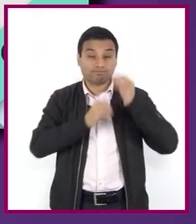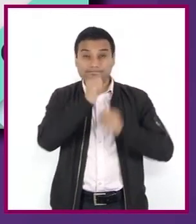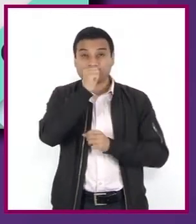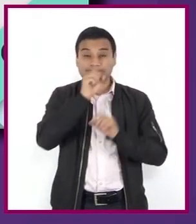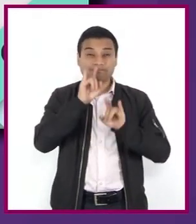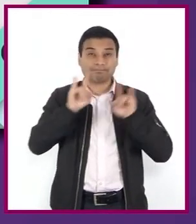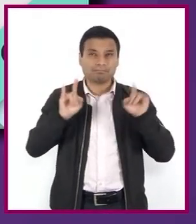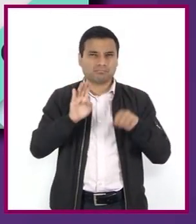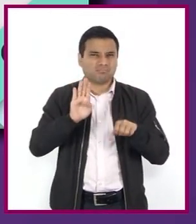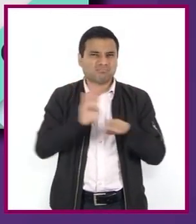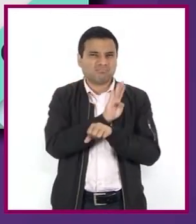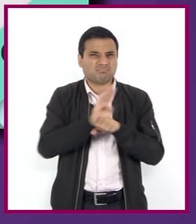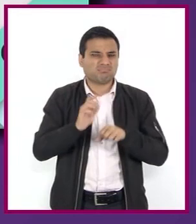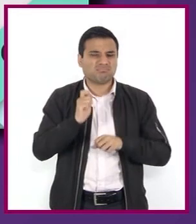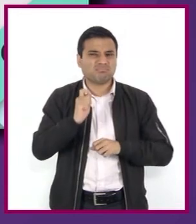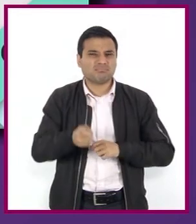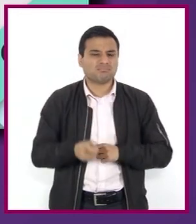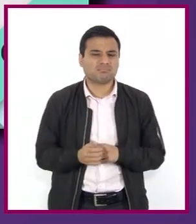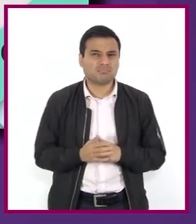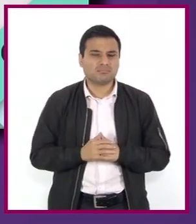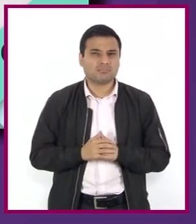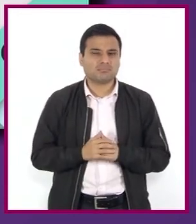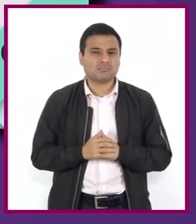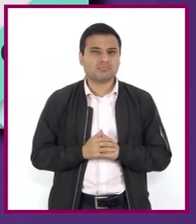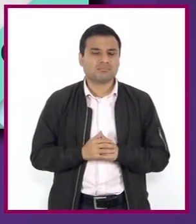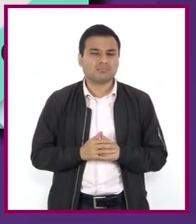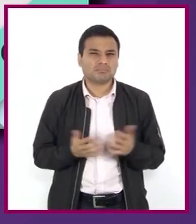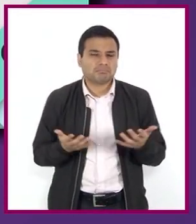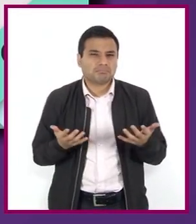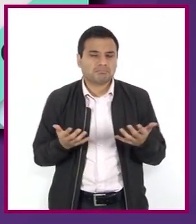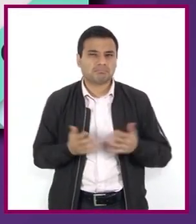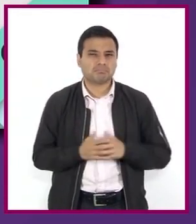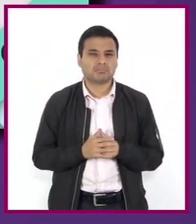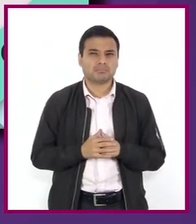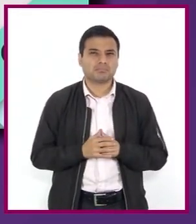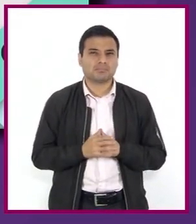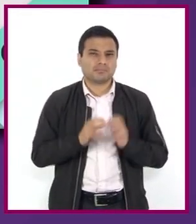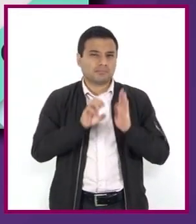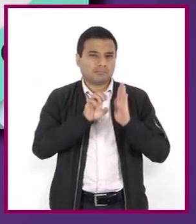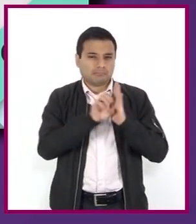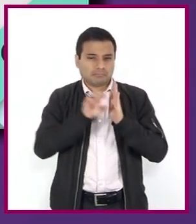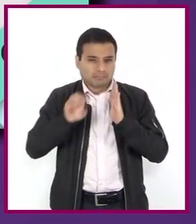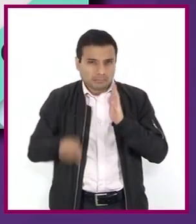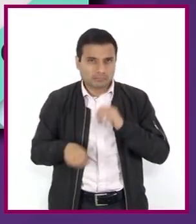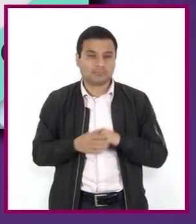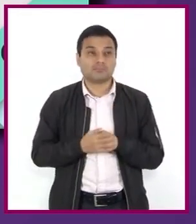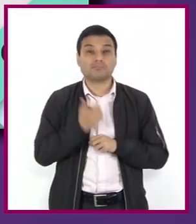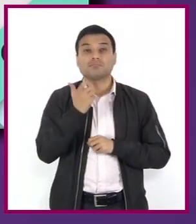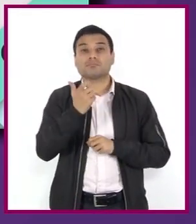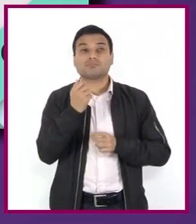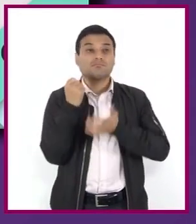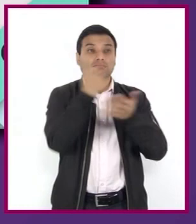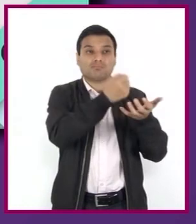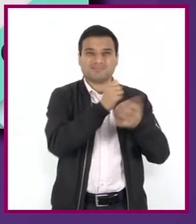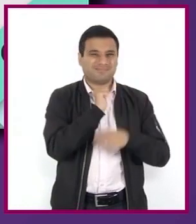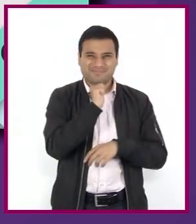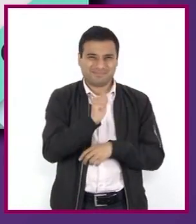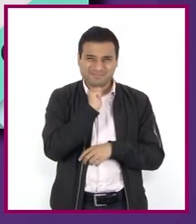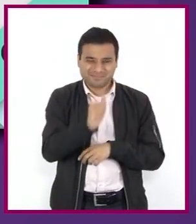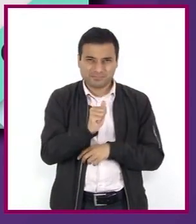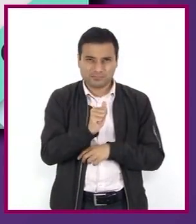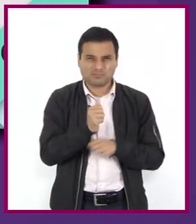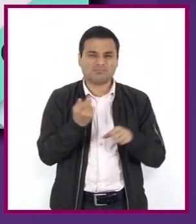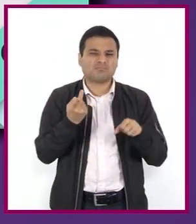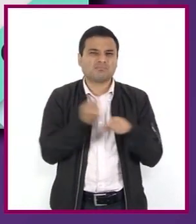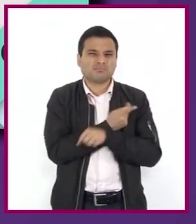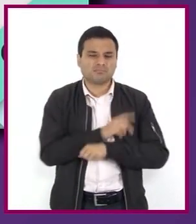el beneficio que se obtiene? ¿Cuál es el beneficio si no se invierte en publicidad? ¿Hay algún otro